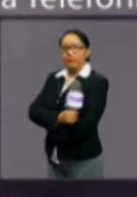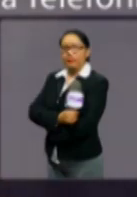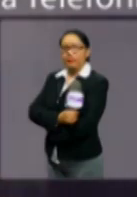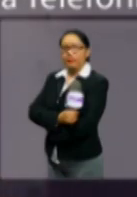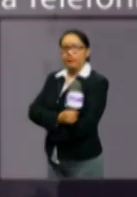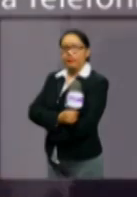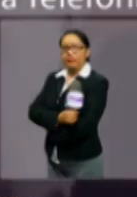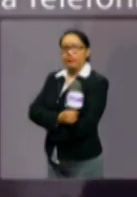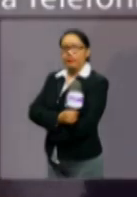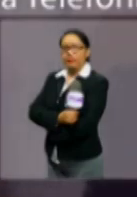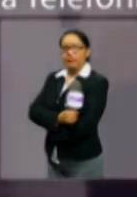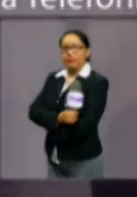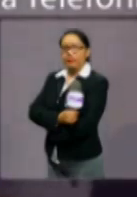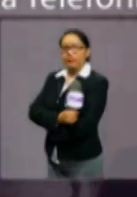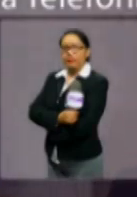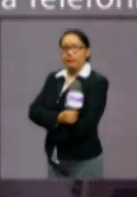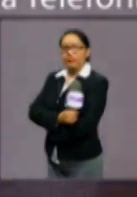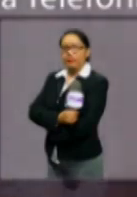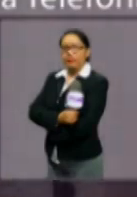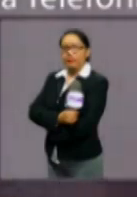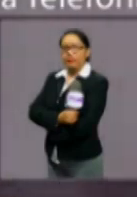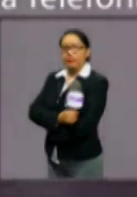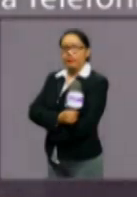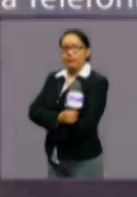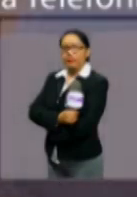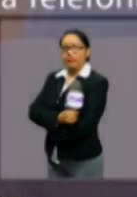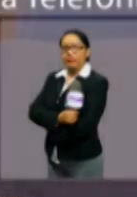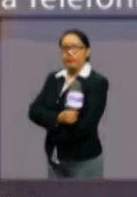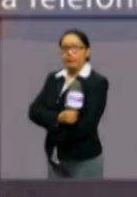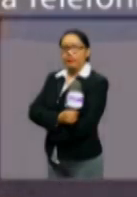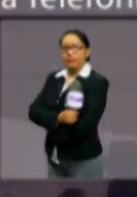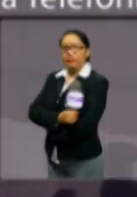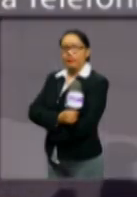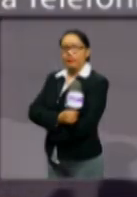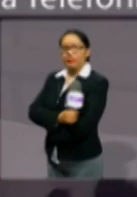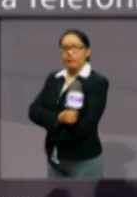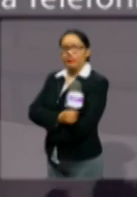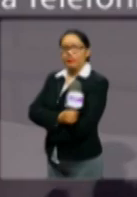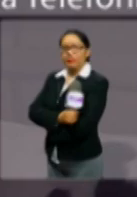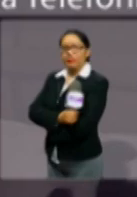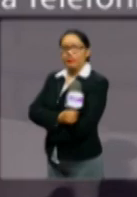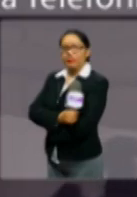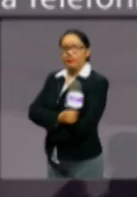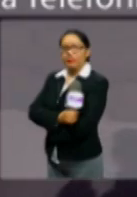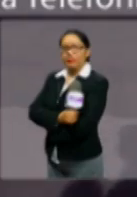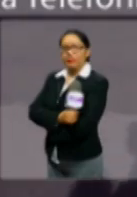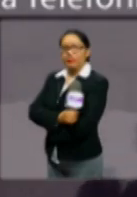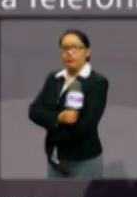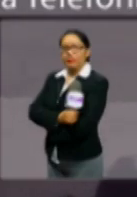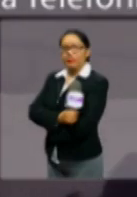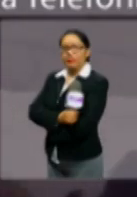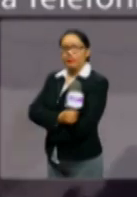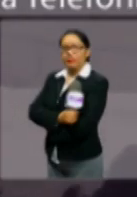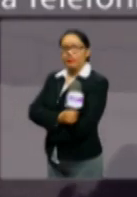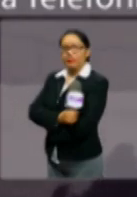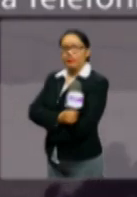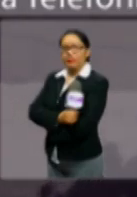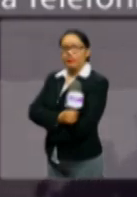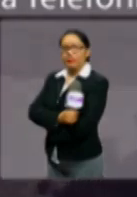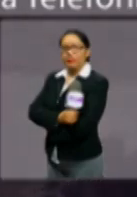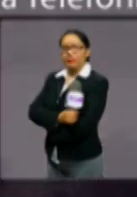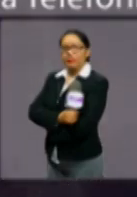coincidencia y análisis que reúna a integrantes de redes de valor de bovinos, ovinos y caprinos, desde productores,